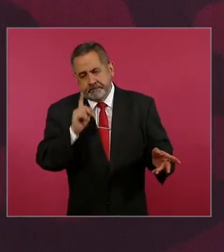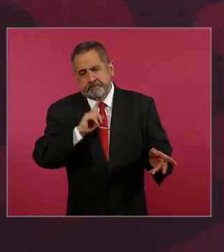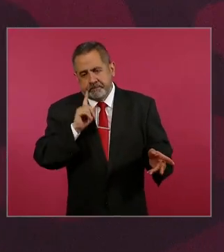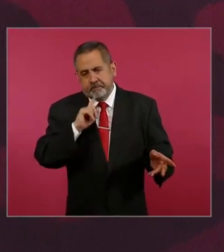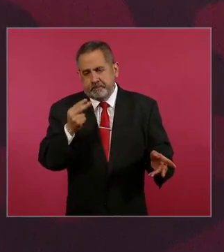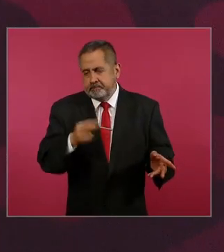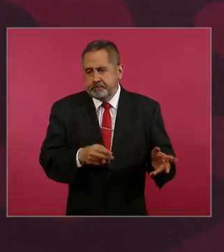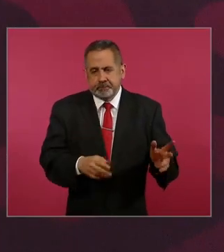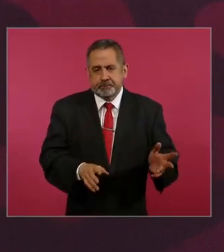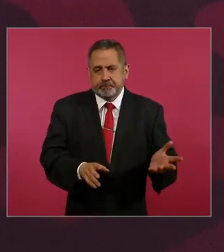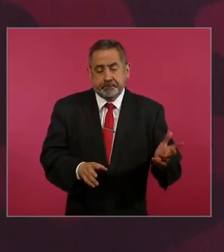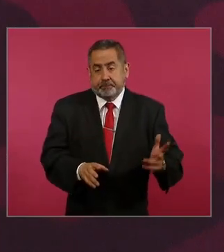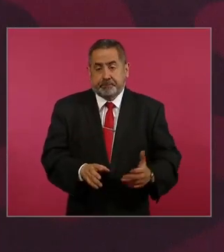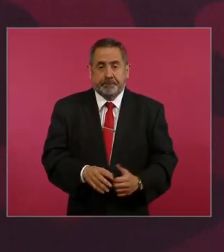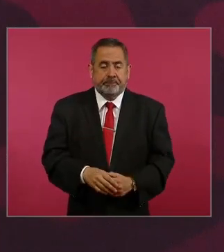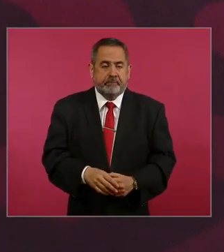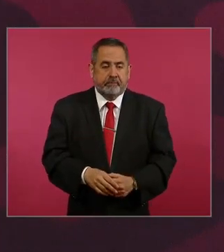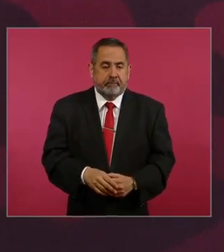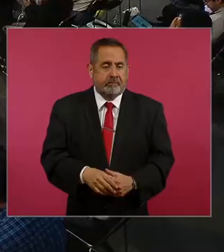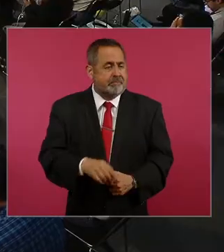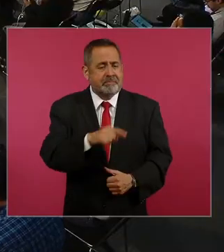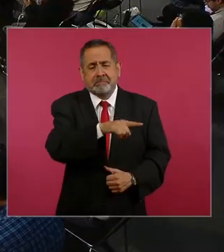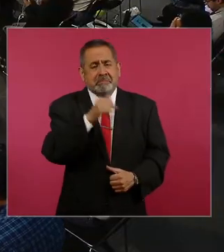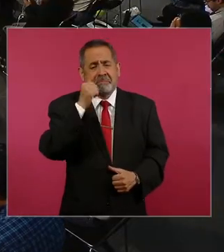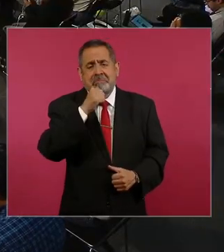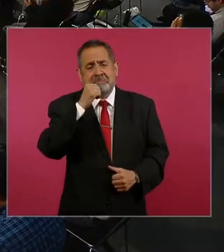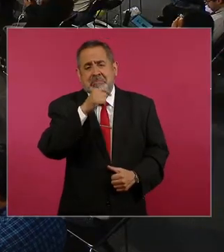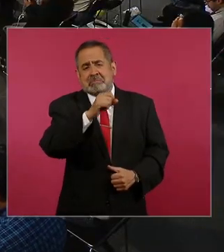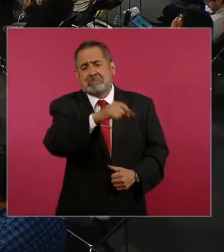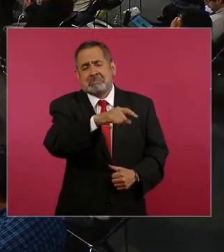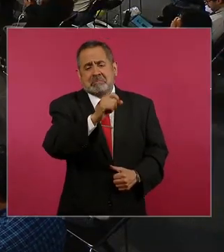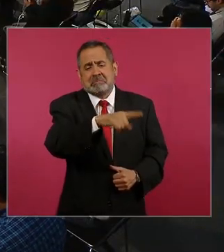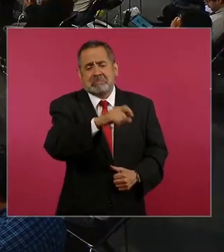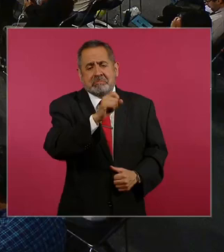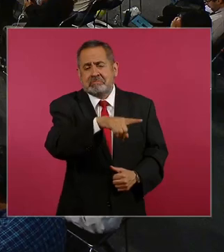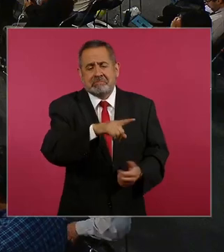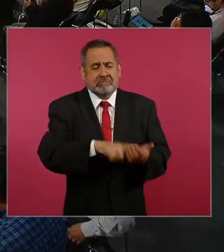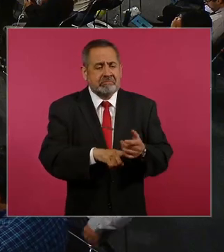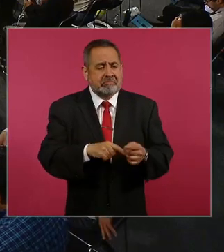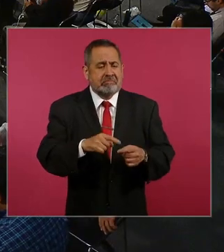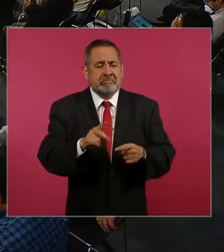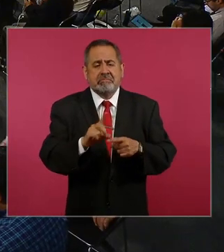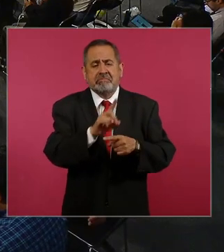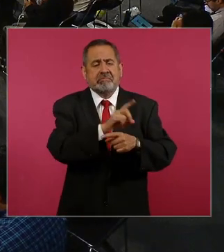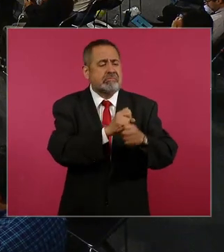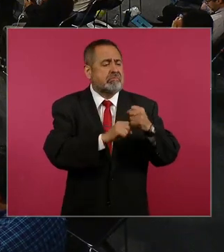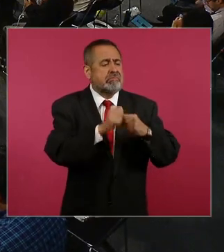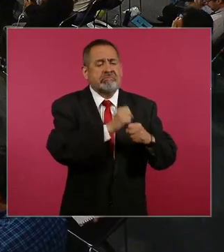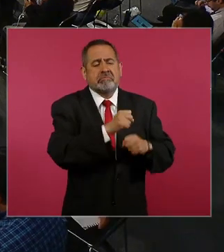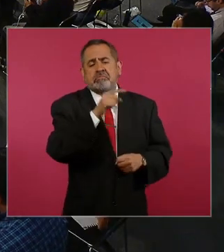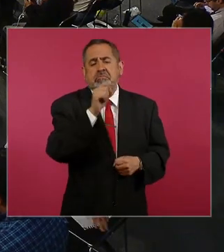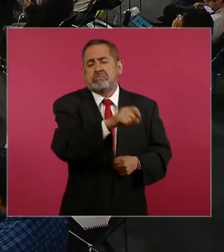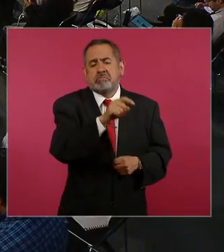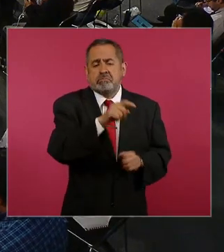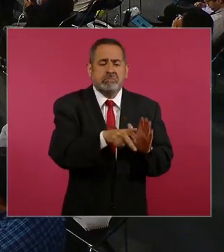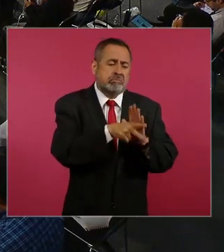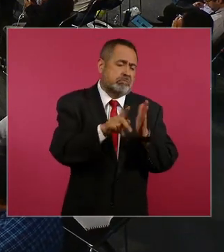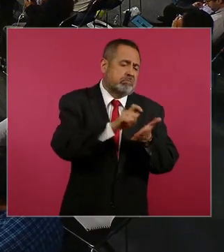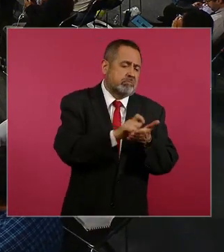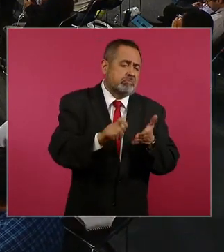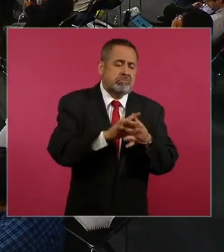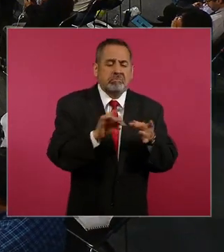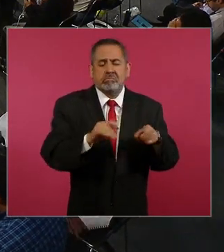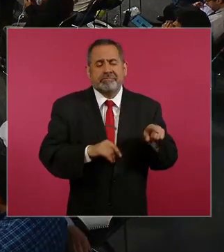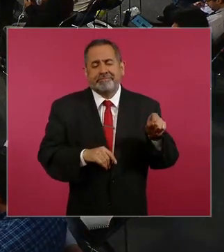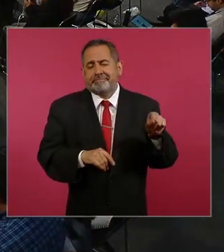de siempre ella hace un periodismo y